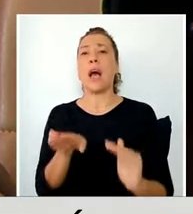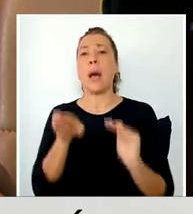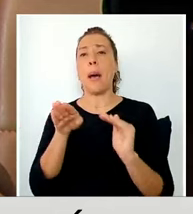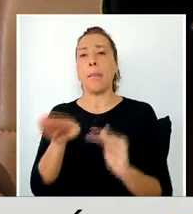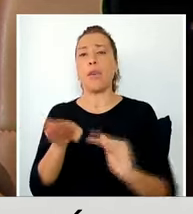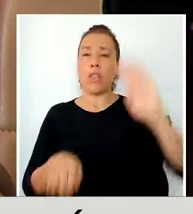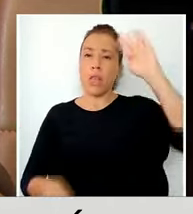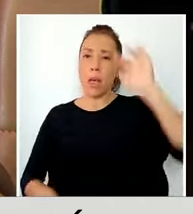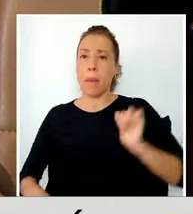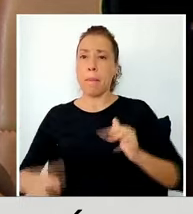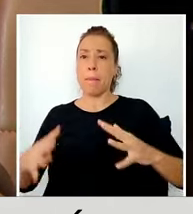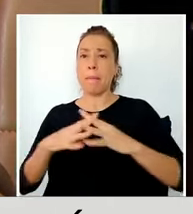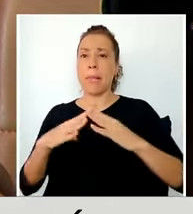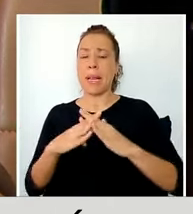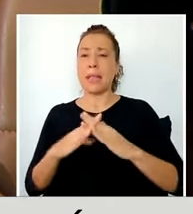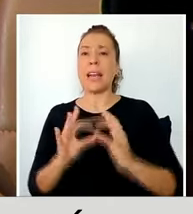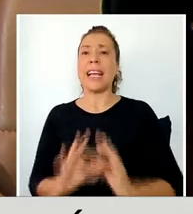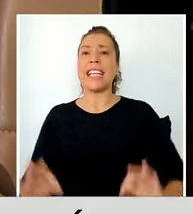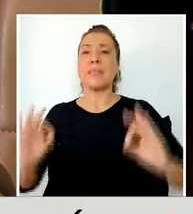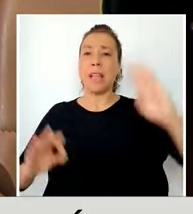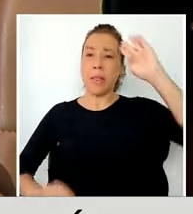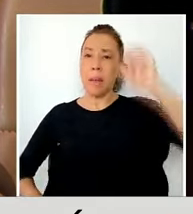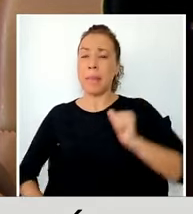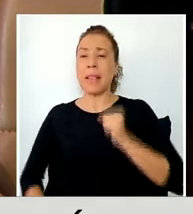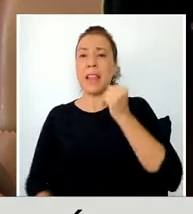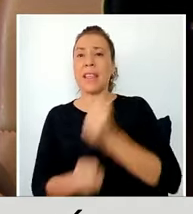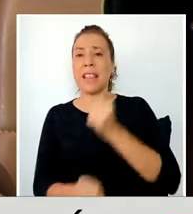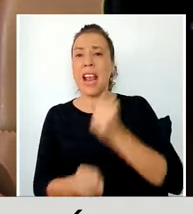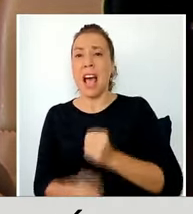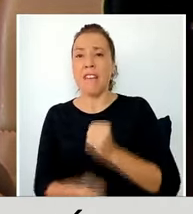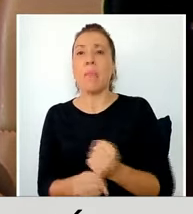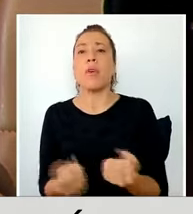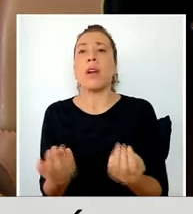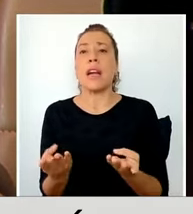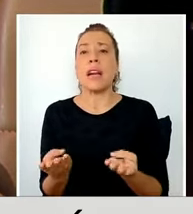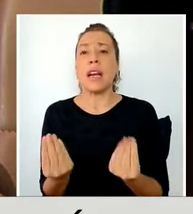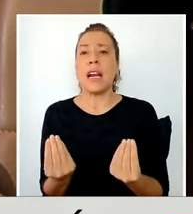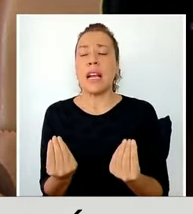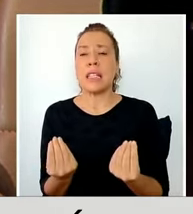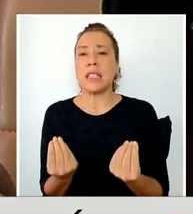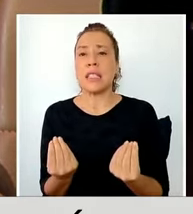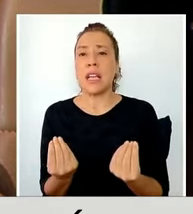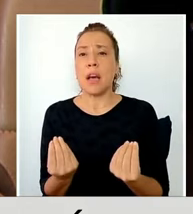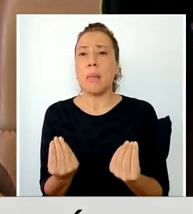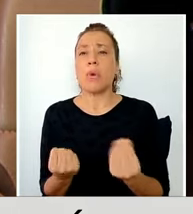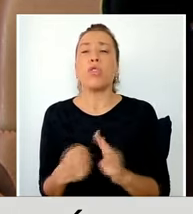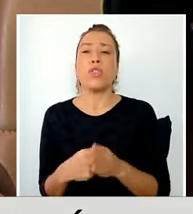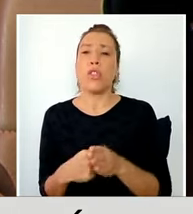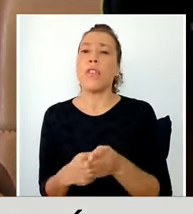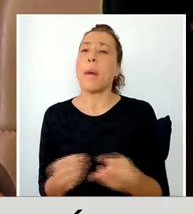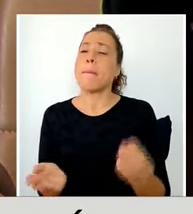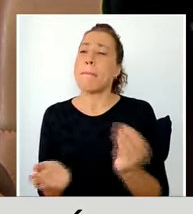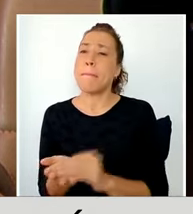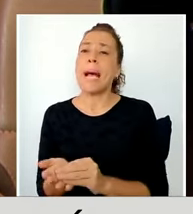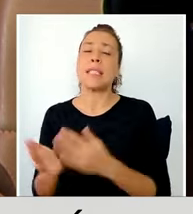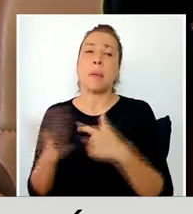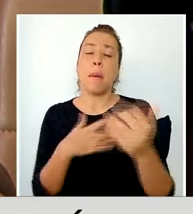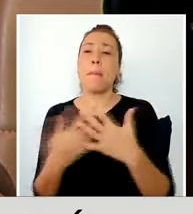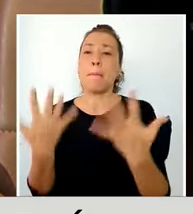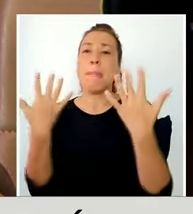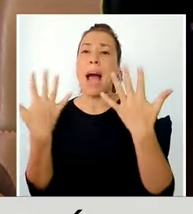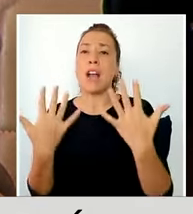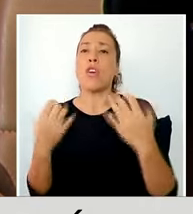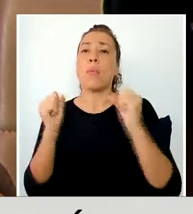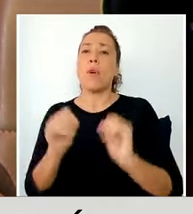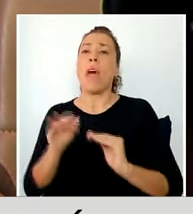y sobre todo del cuerpo militar del trabajo porque necesitamos todavía mucha mano de obra que apoye a